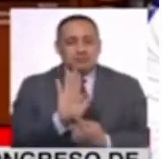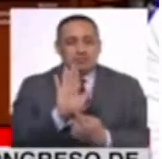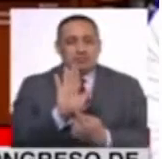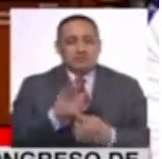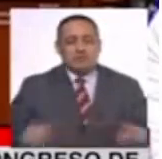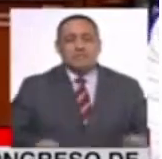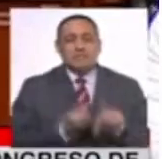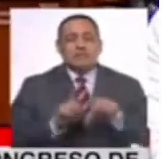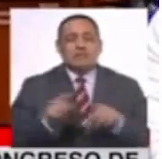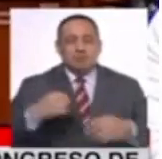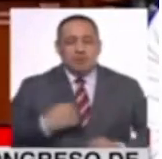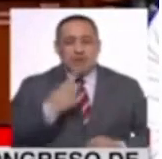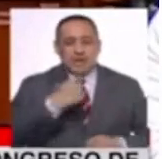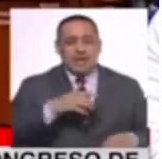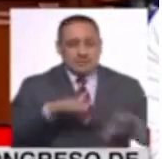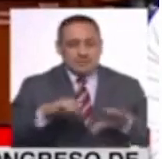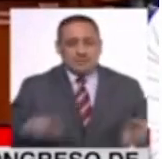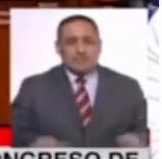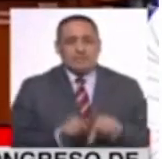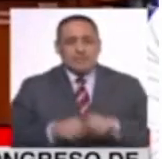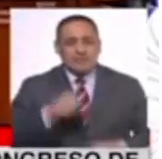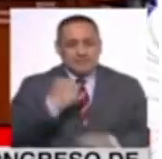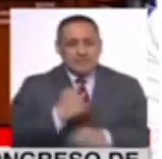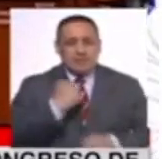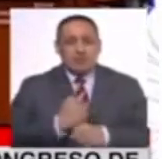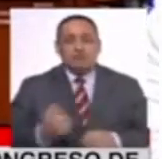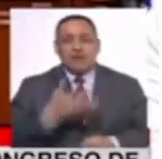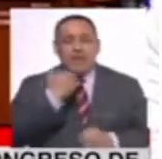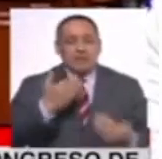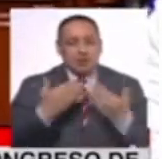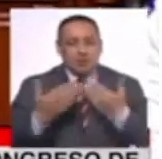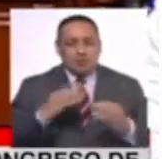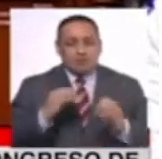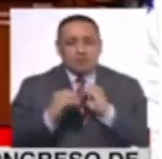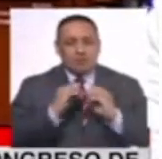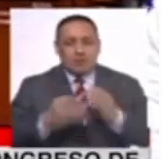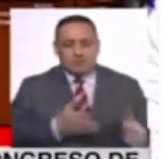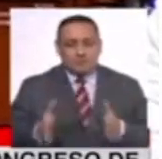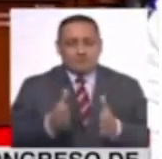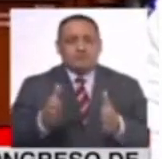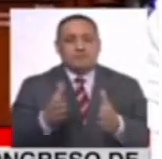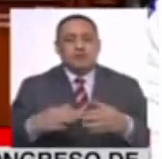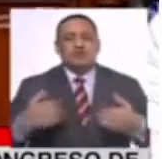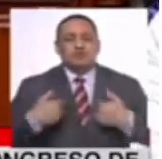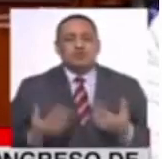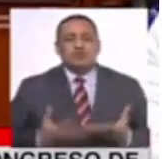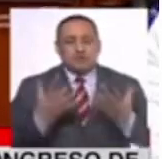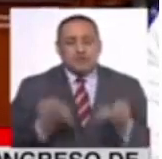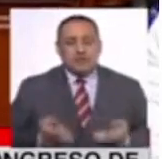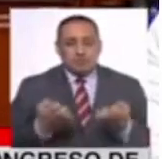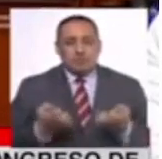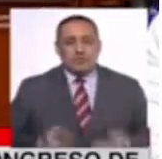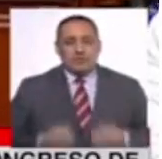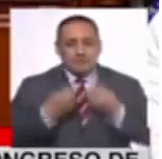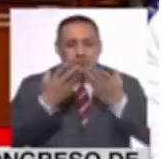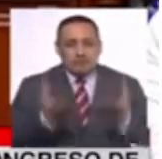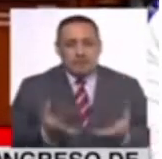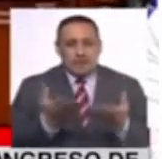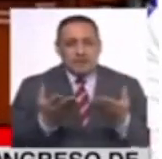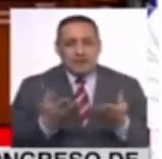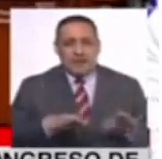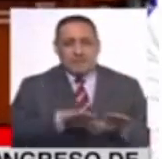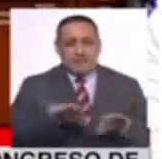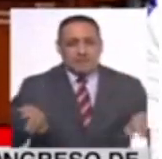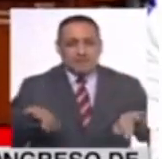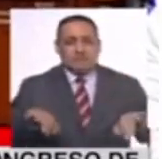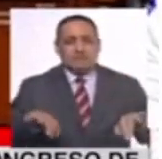y voy a hacer esta tarea de la mejor forma posible. Quiero hacer una mención